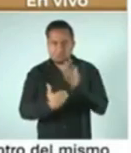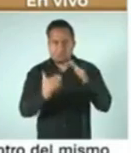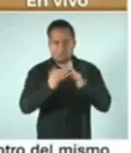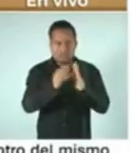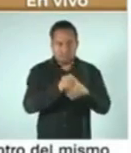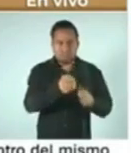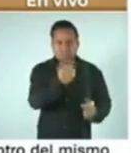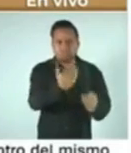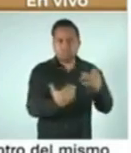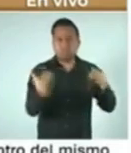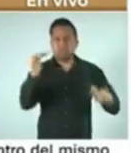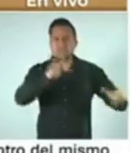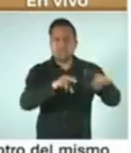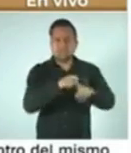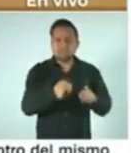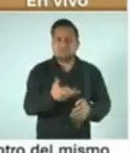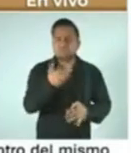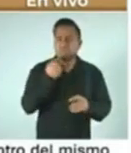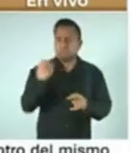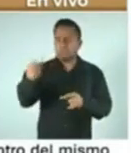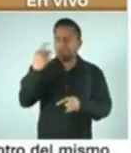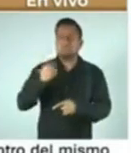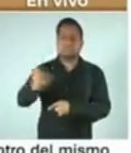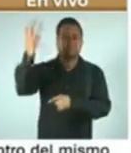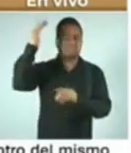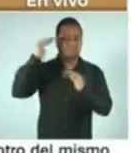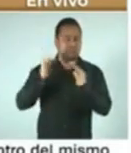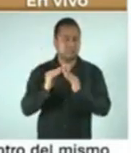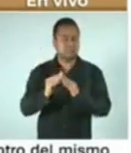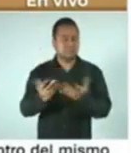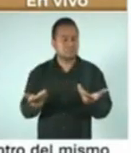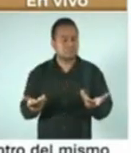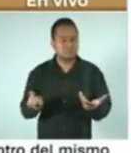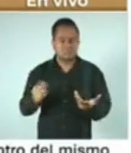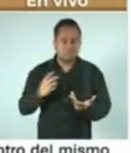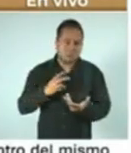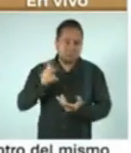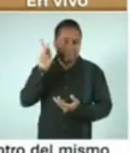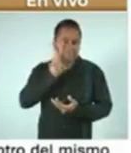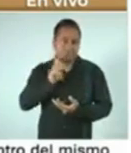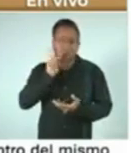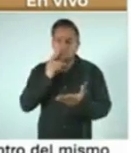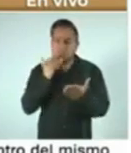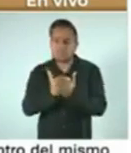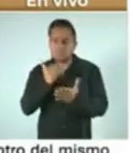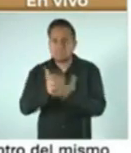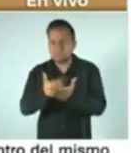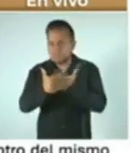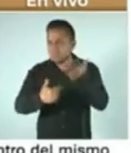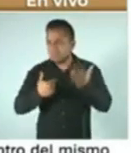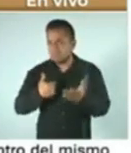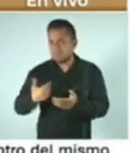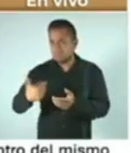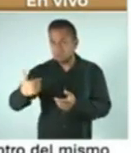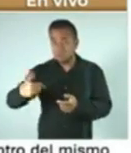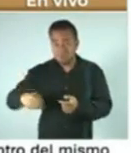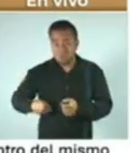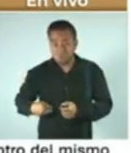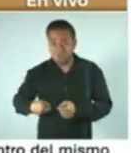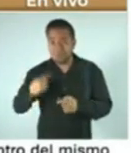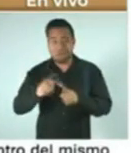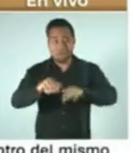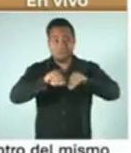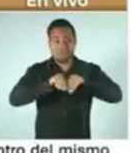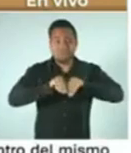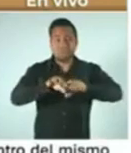cerro y unas que dice son casas, sin tener los elementos idóneos ni prueba alguna que sustente lo que publicó y